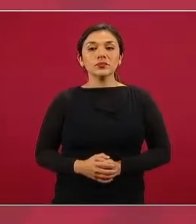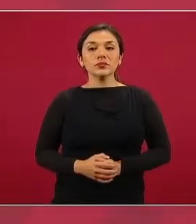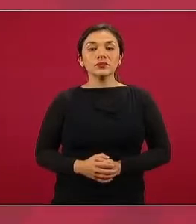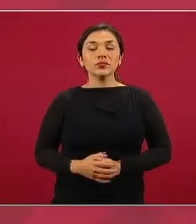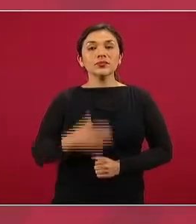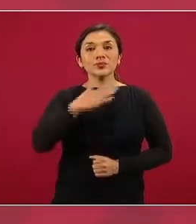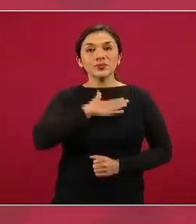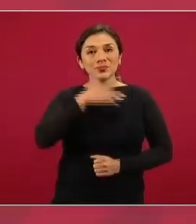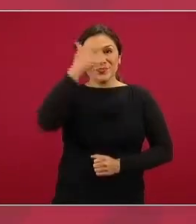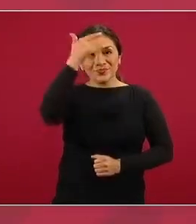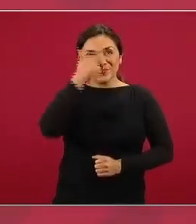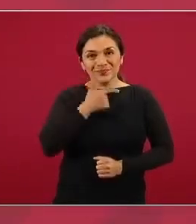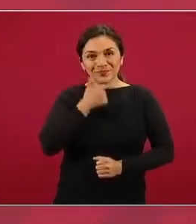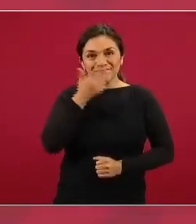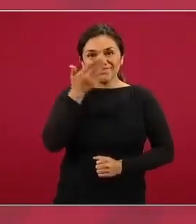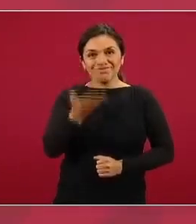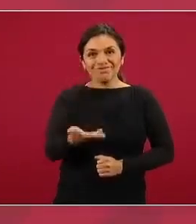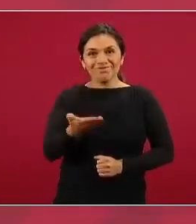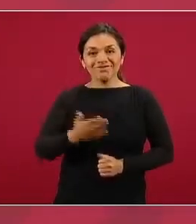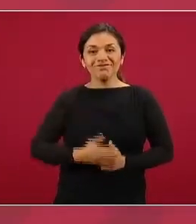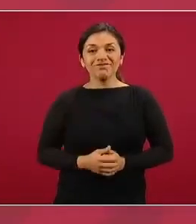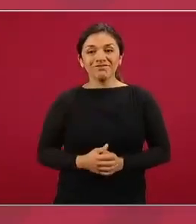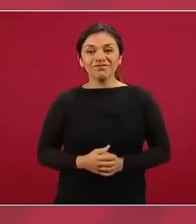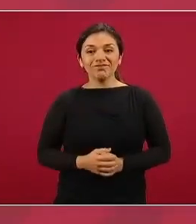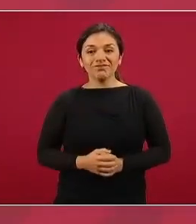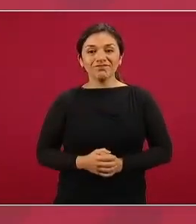Muy buenas noches.